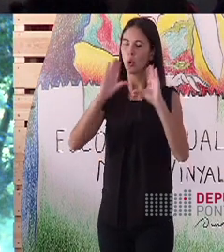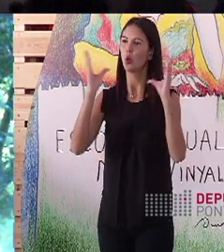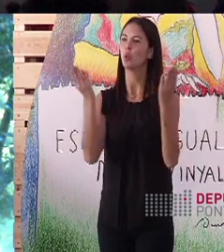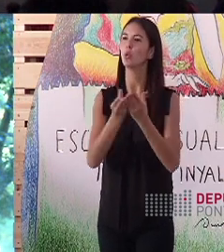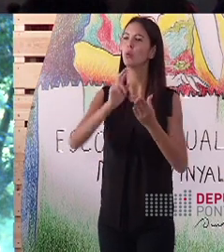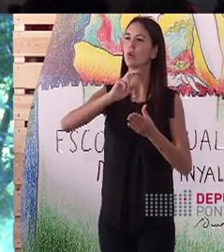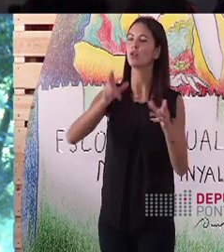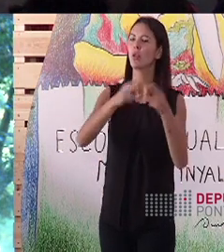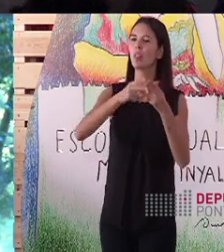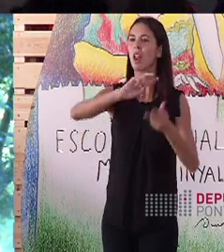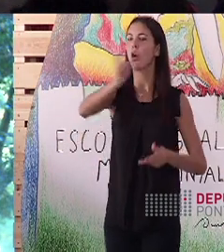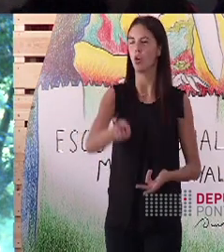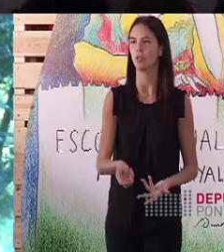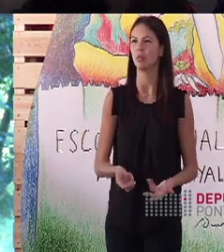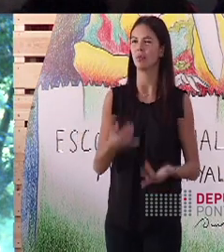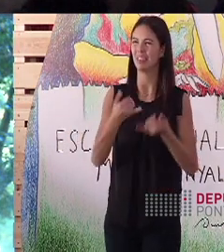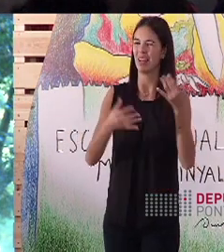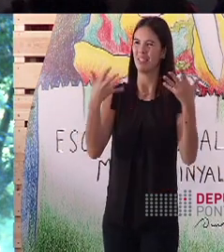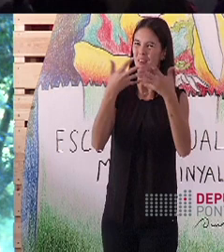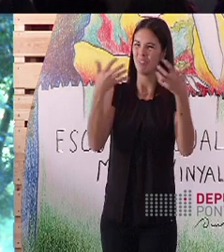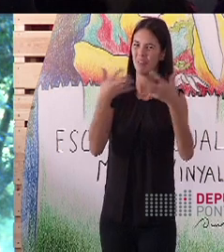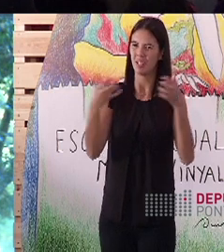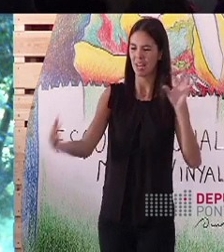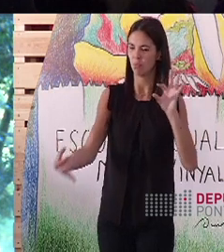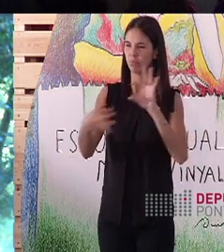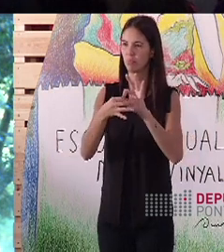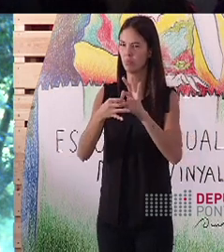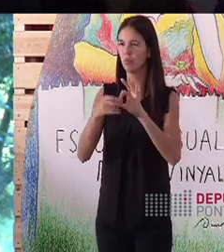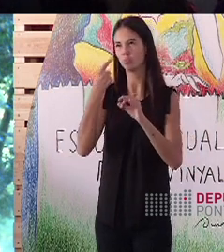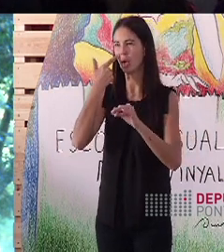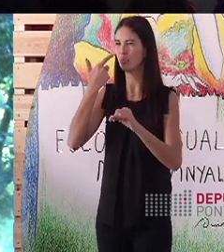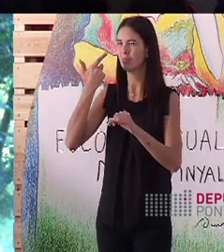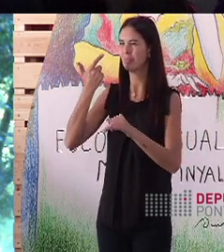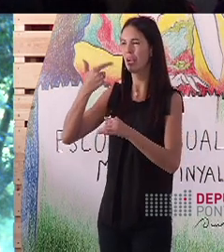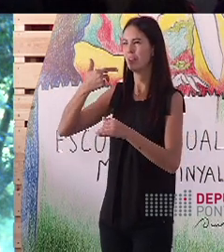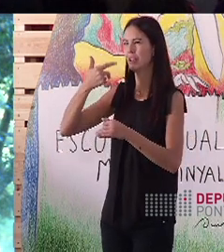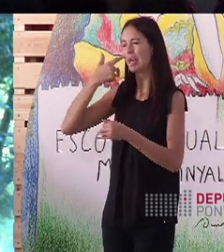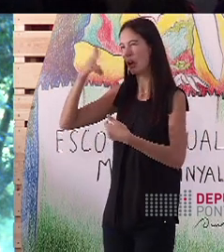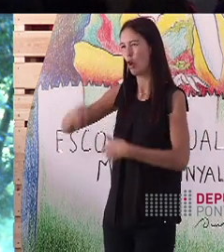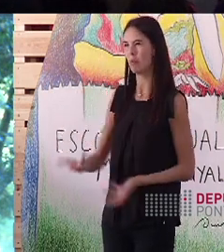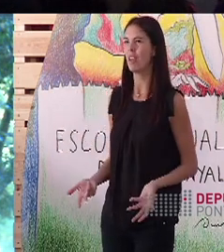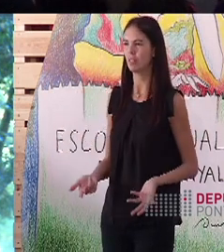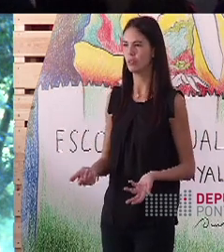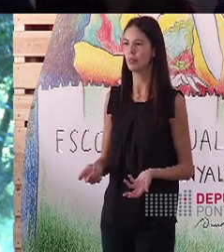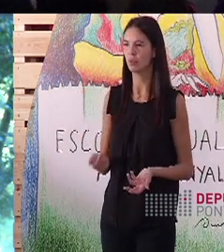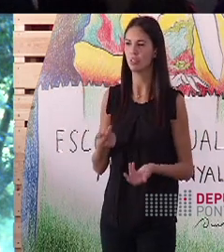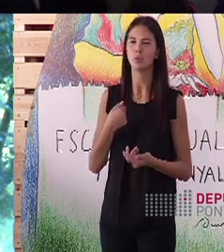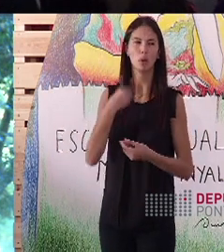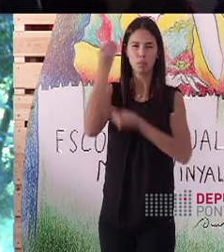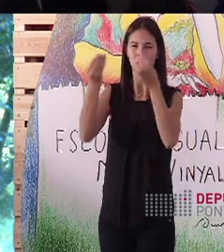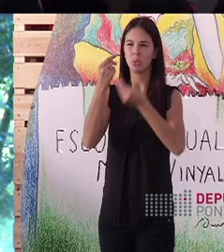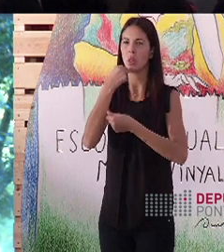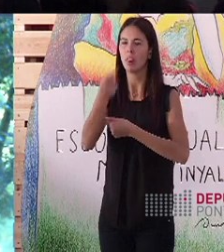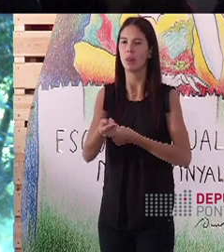social, esas frases levarían aparelladas un certo recoñecemento. ¿No? Eu pensaba, mientras o decías, ¿no?,